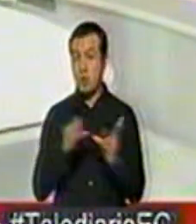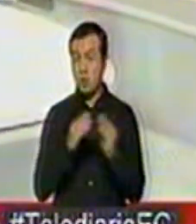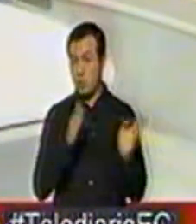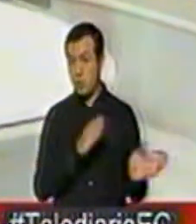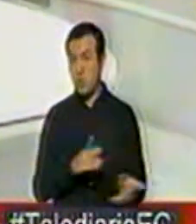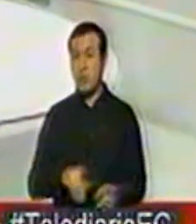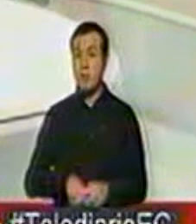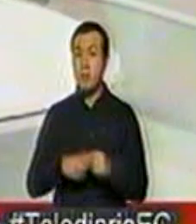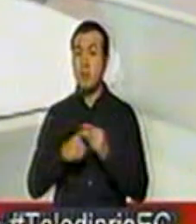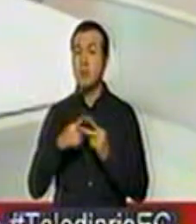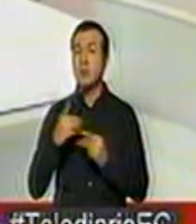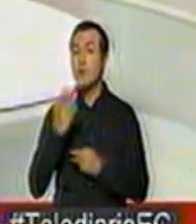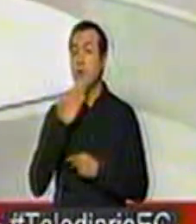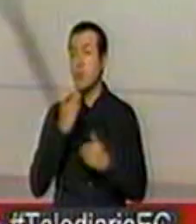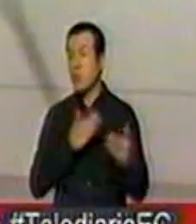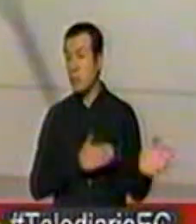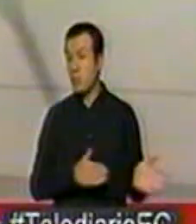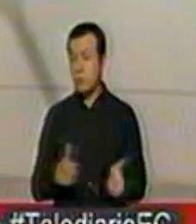inicio de este censo?